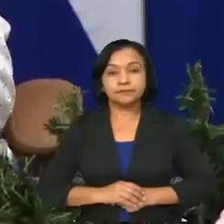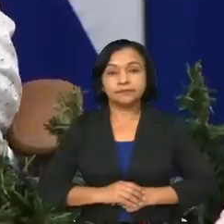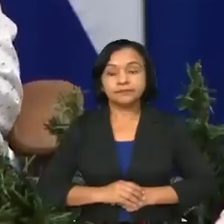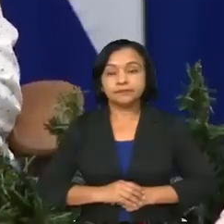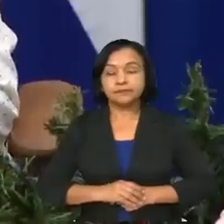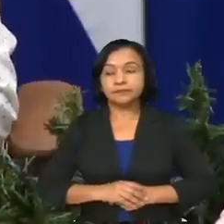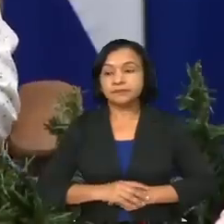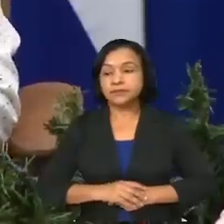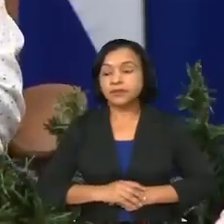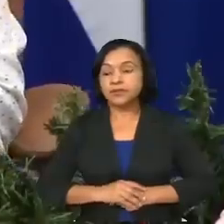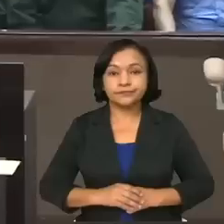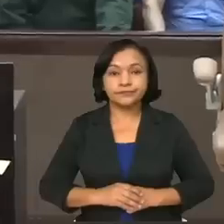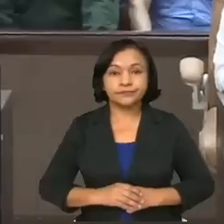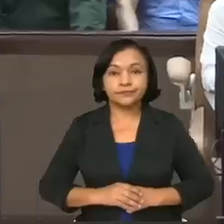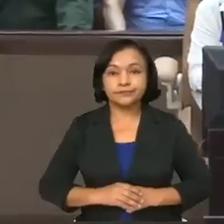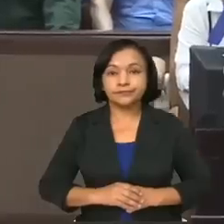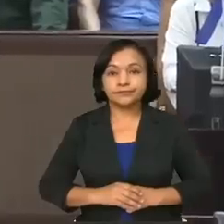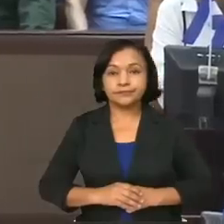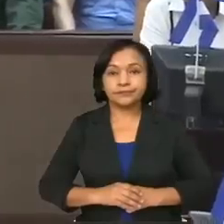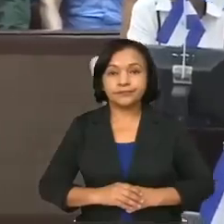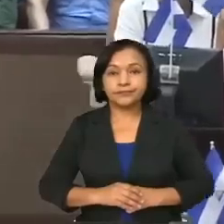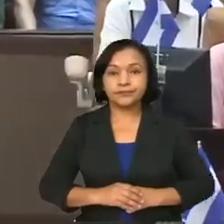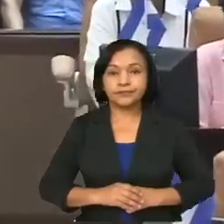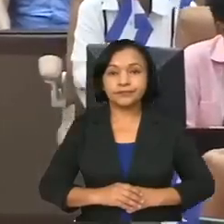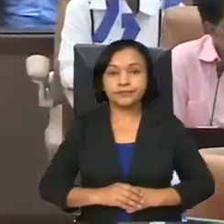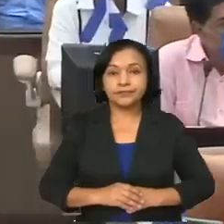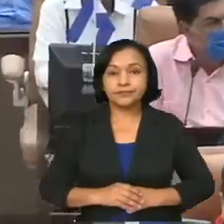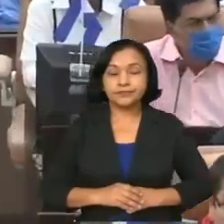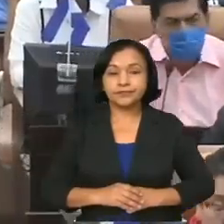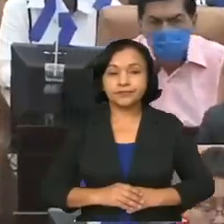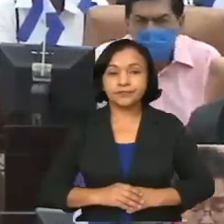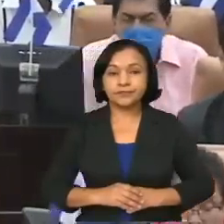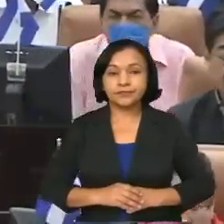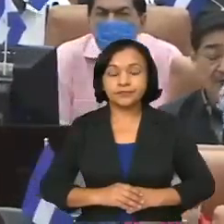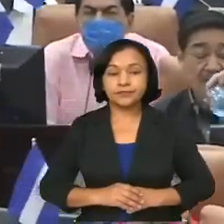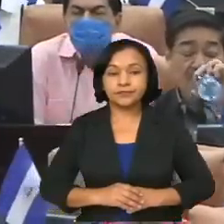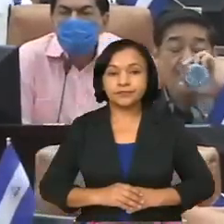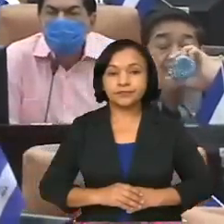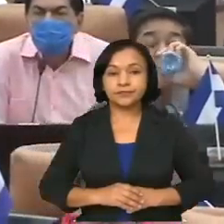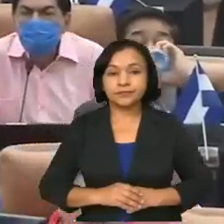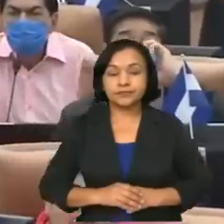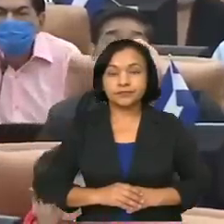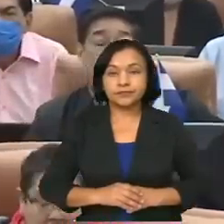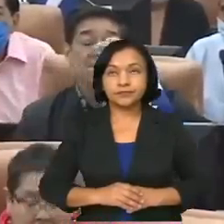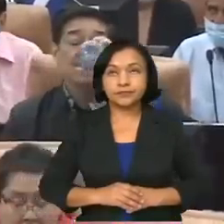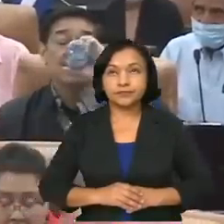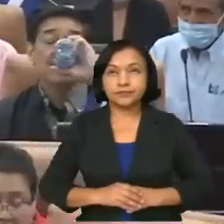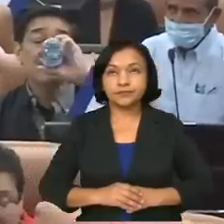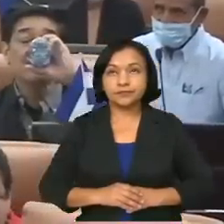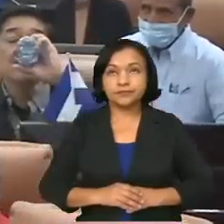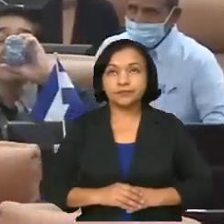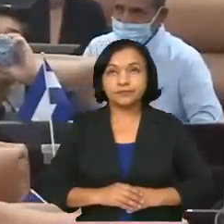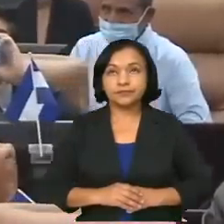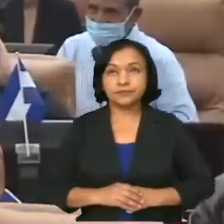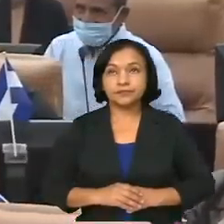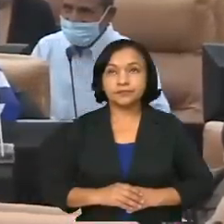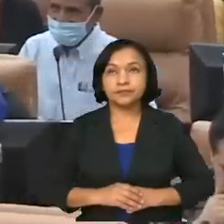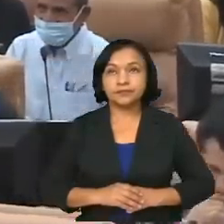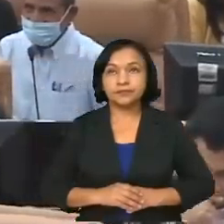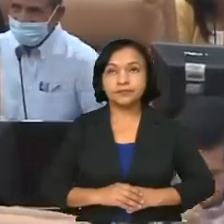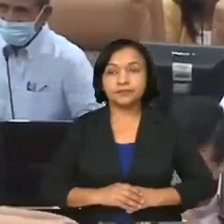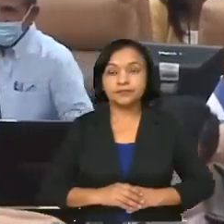la Ley de Garantías del Suministro de Energía y para aprobar dos préstamos otorgados por el Banco Mundial para enfrentar la pandemia